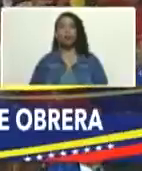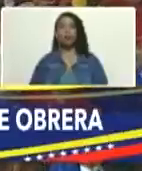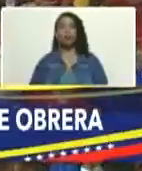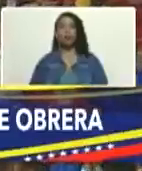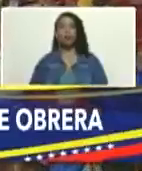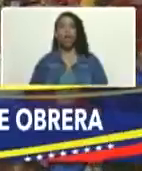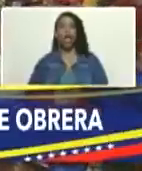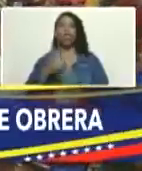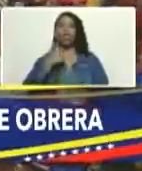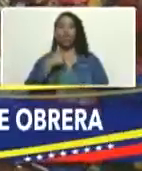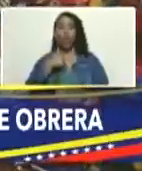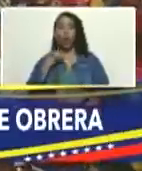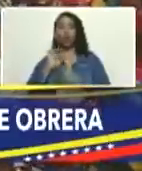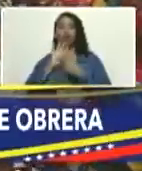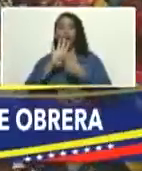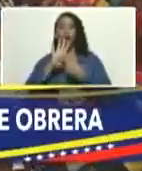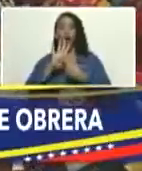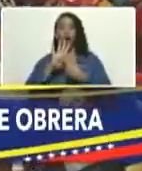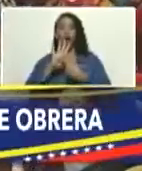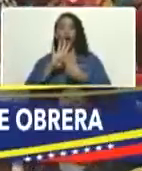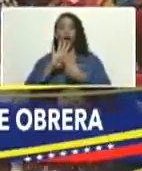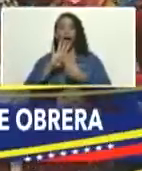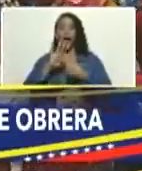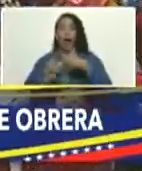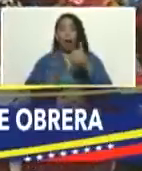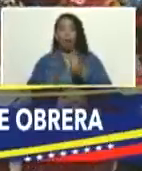He dado ese aporte al debate, al estudio, a la